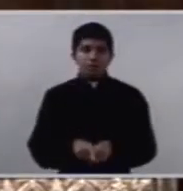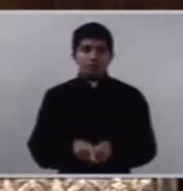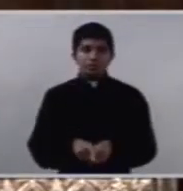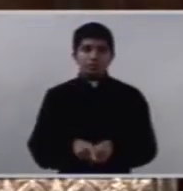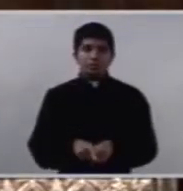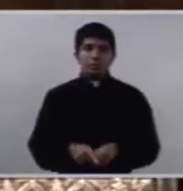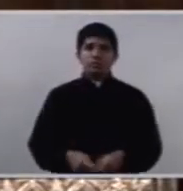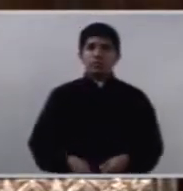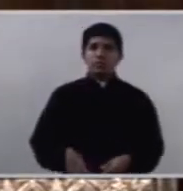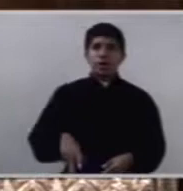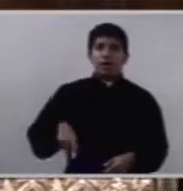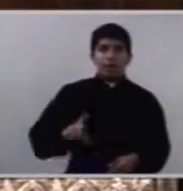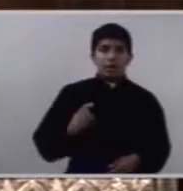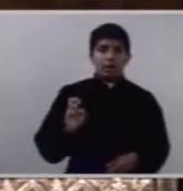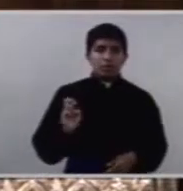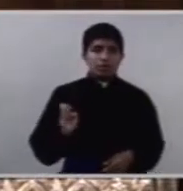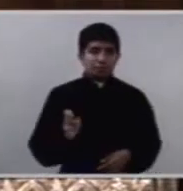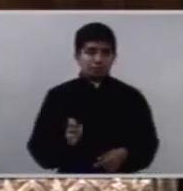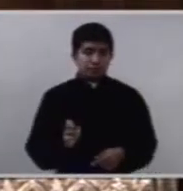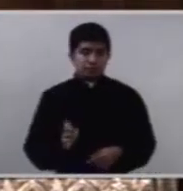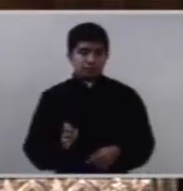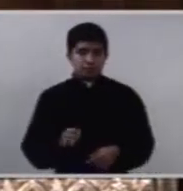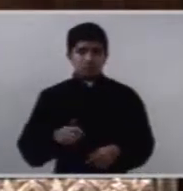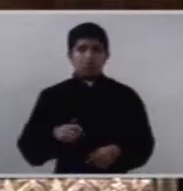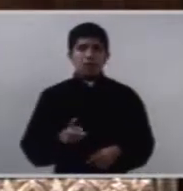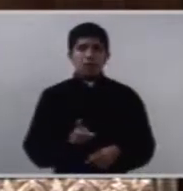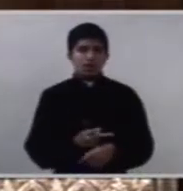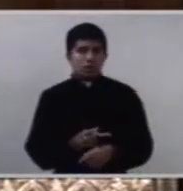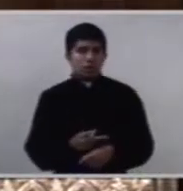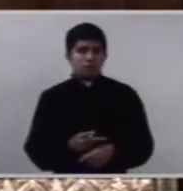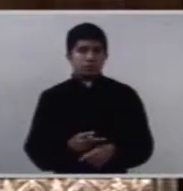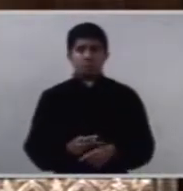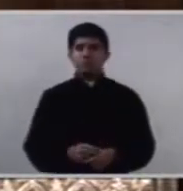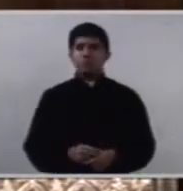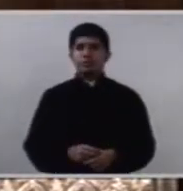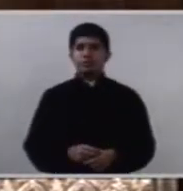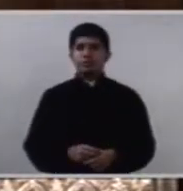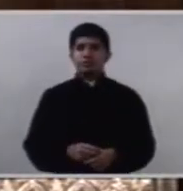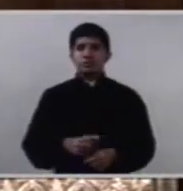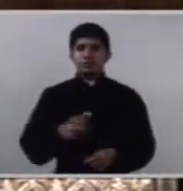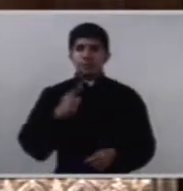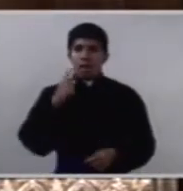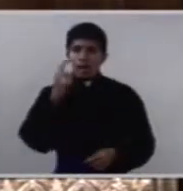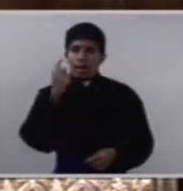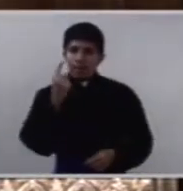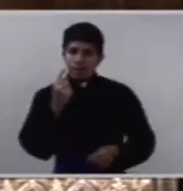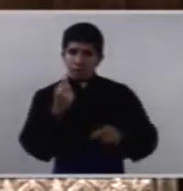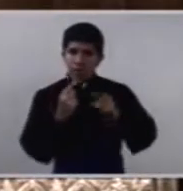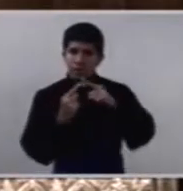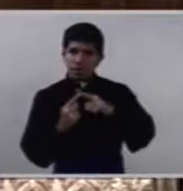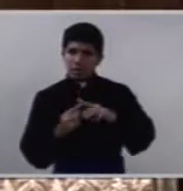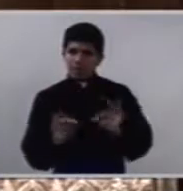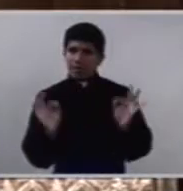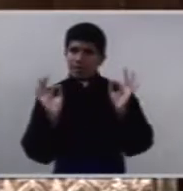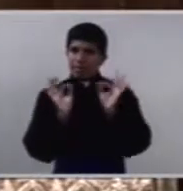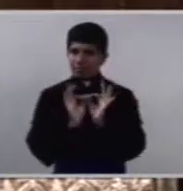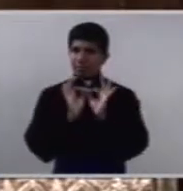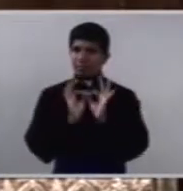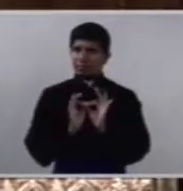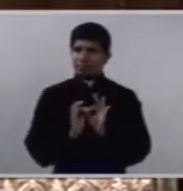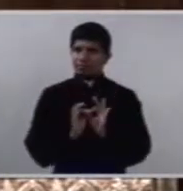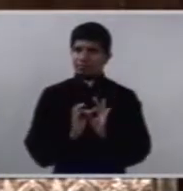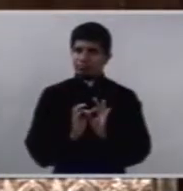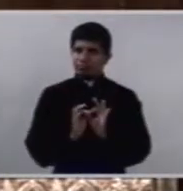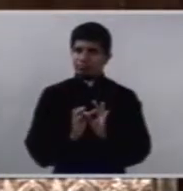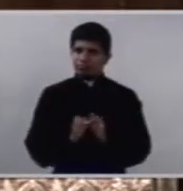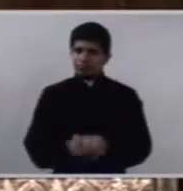Pero eso pasa a través de una exigencia que nos